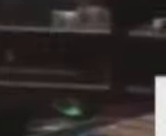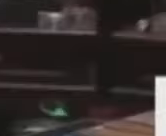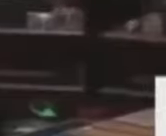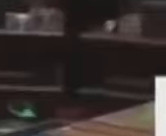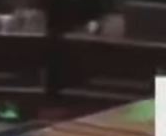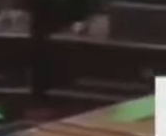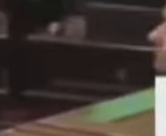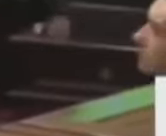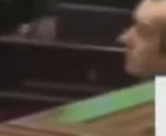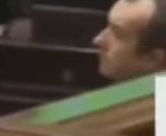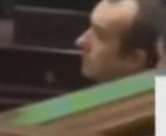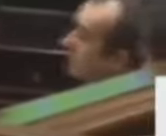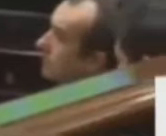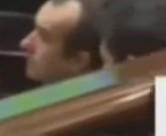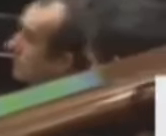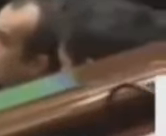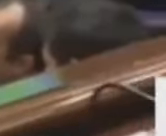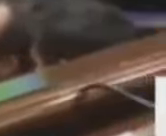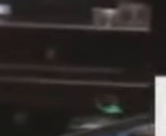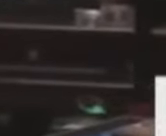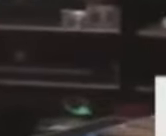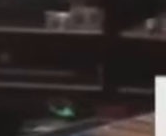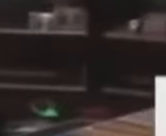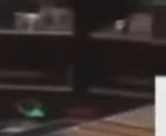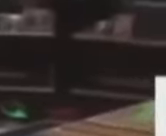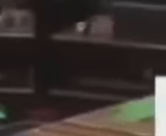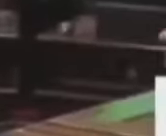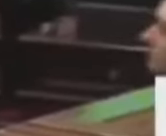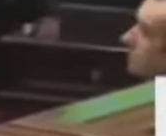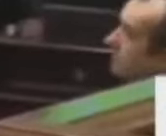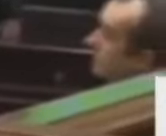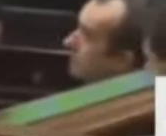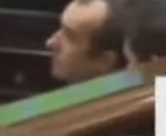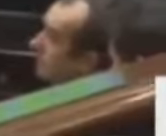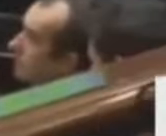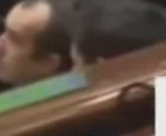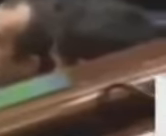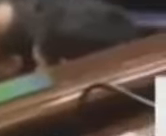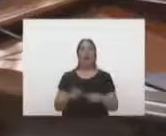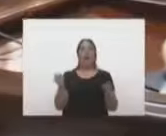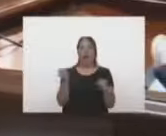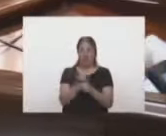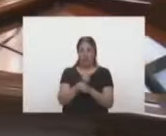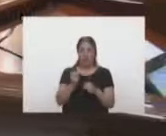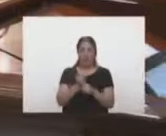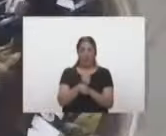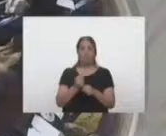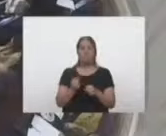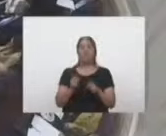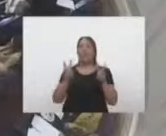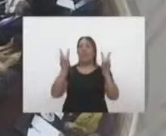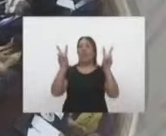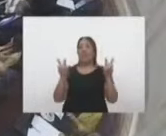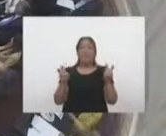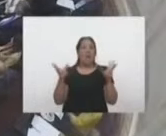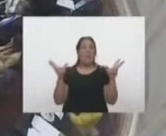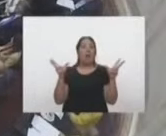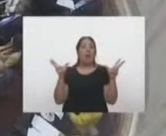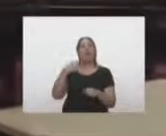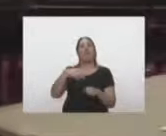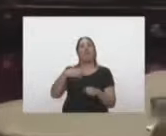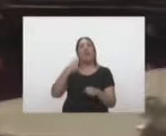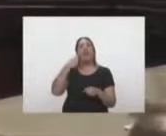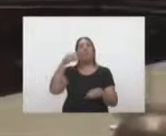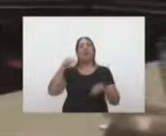¿Cuatro en cuatro meses? Perdón, el negocio. El año pasado fueron 10 en total. Bueno, claro, en proporciones están trabajando. Pero sesionaron creo que 6 veces nada más, y el resto fueron reuniones. No es